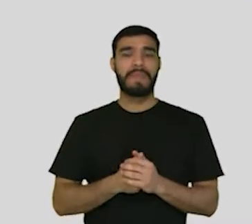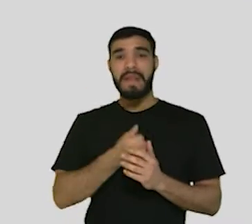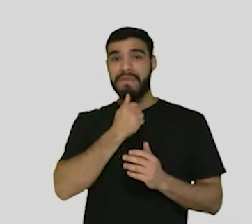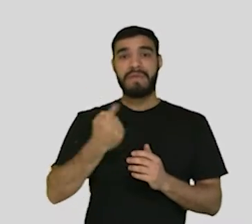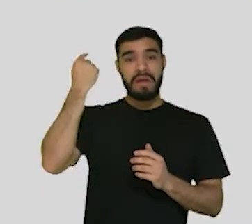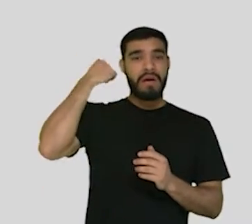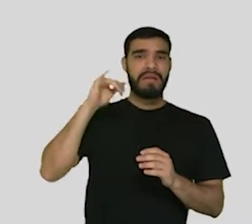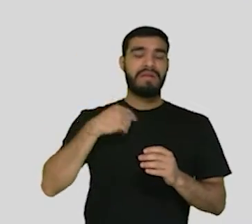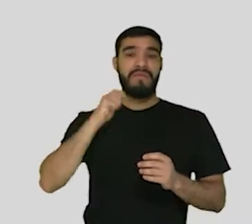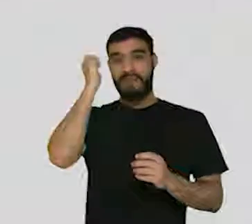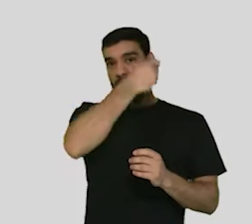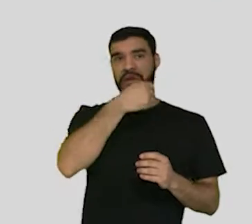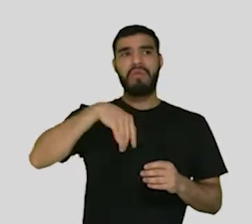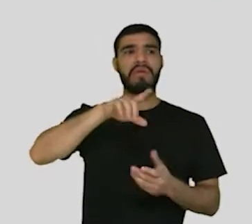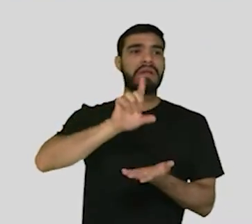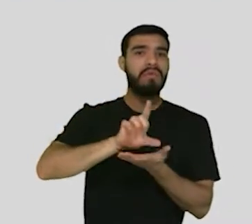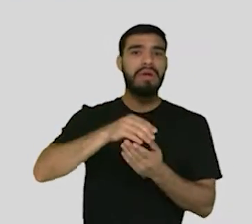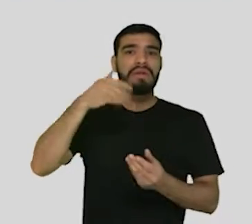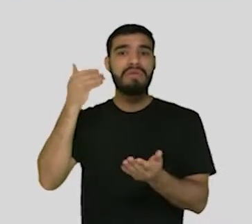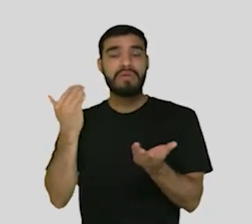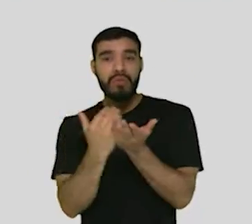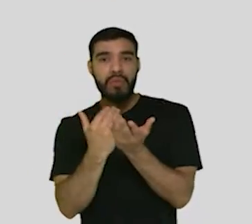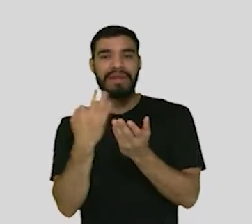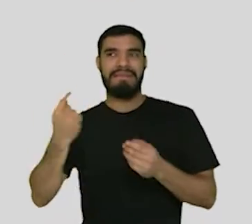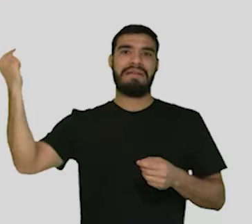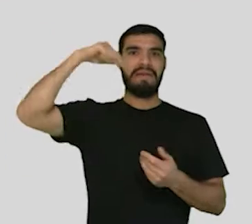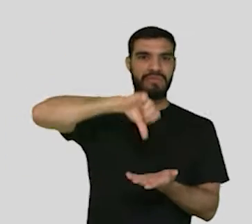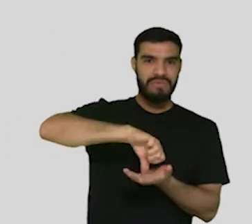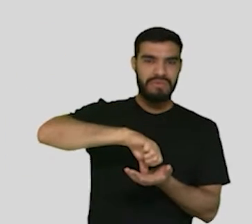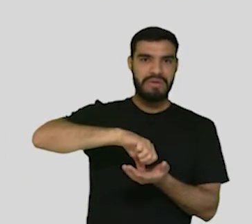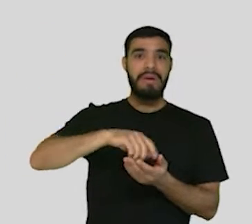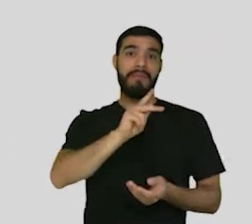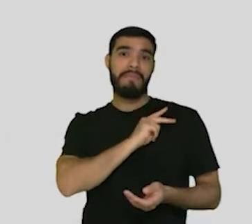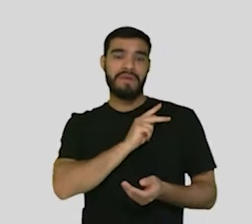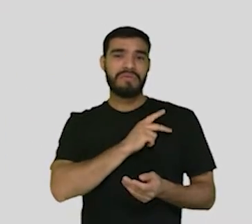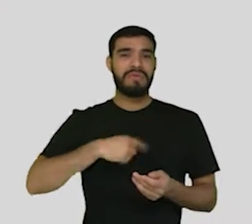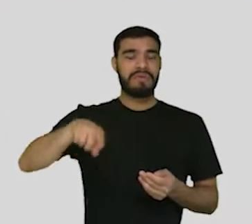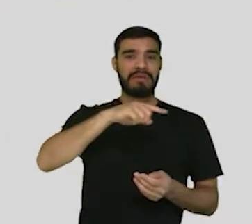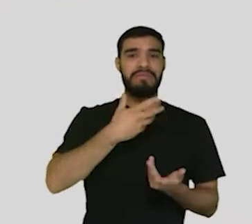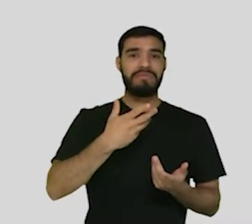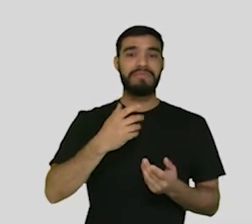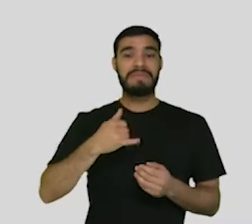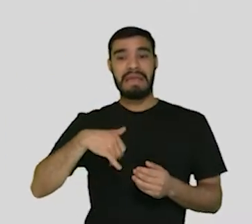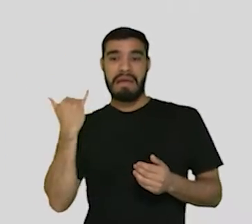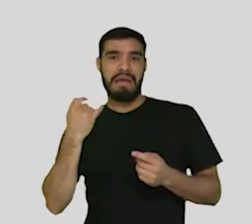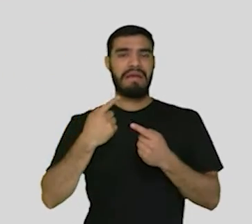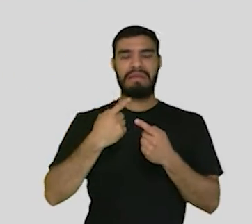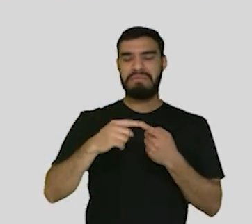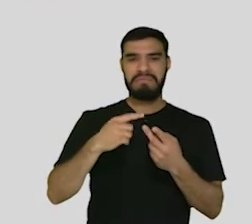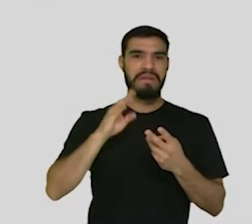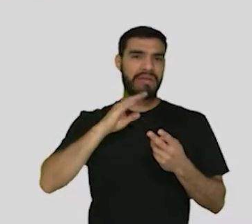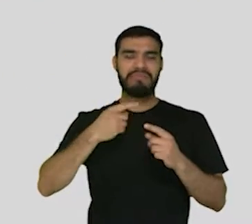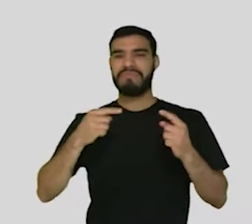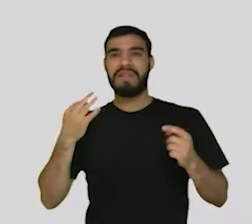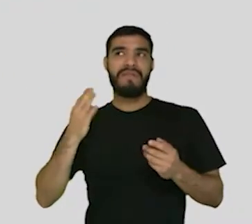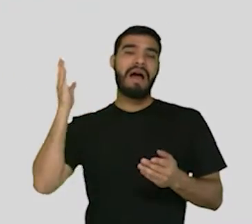de puto. Ma vengo, recu, ejangua, eres rimo, eres como ejangua, rejoana, paraguape, eres